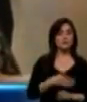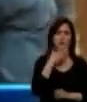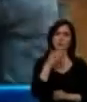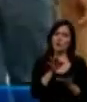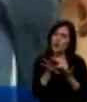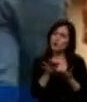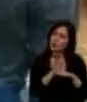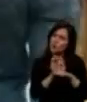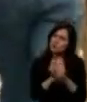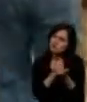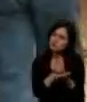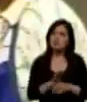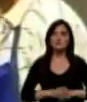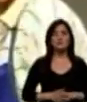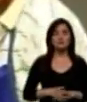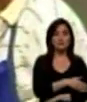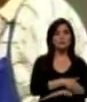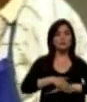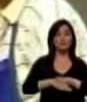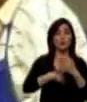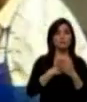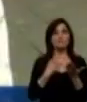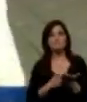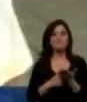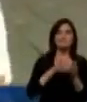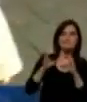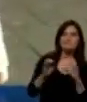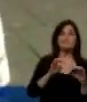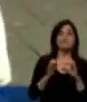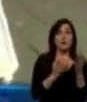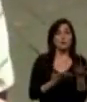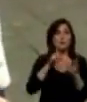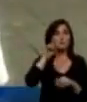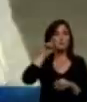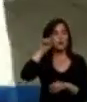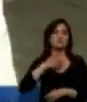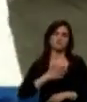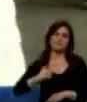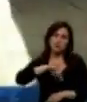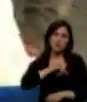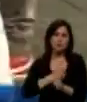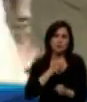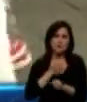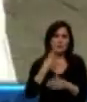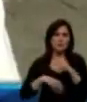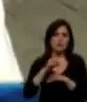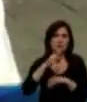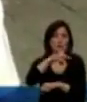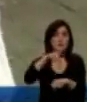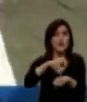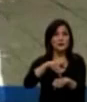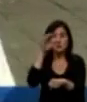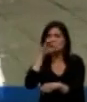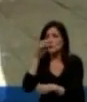pueblo. Y en la calle, el cambio de mando era el tema de conversación. Esperemos que él se acuerde de nosotros. Haya trabajo para que mis hijos, que ya son